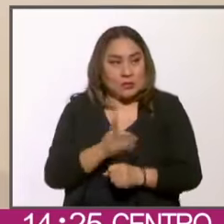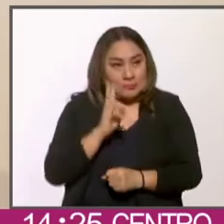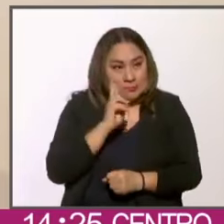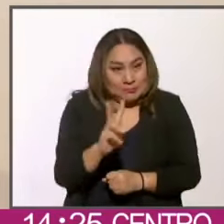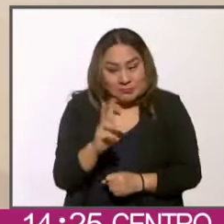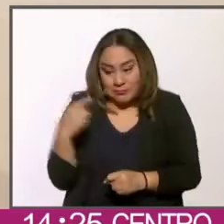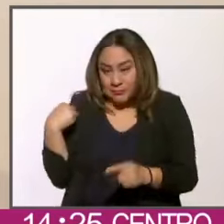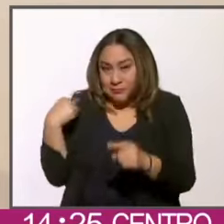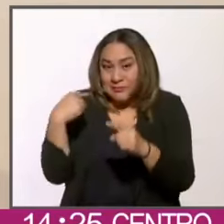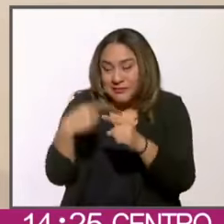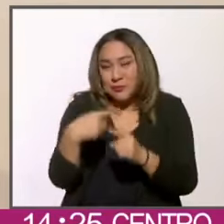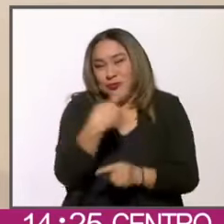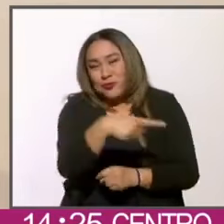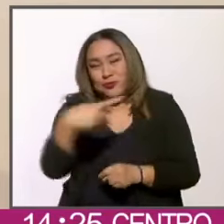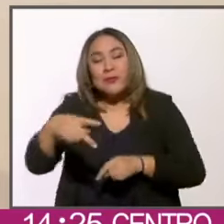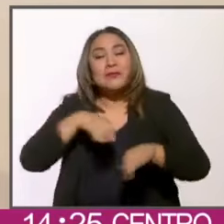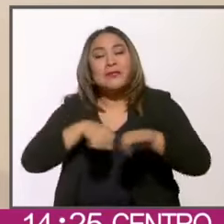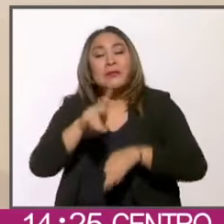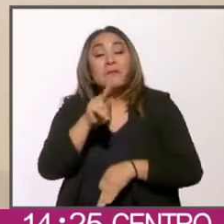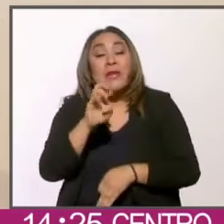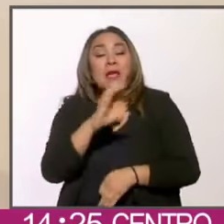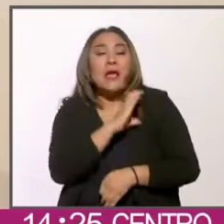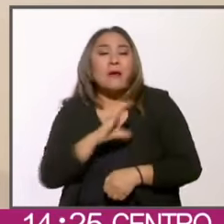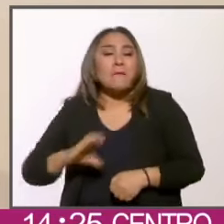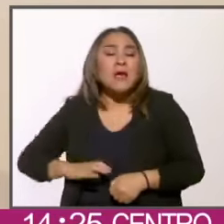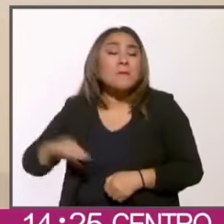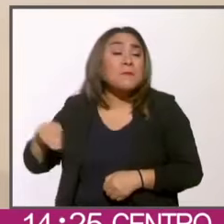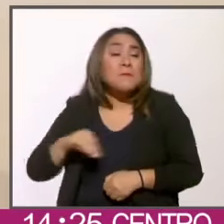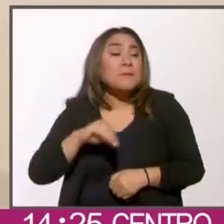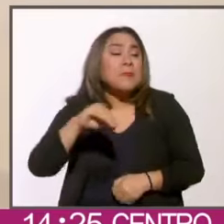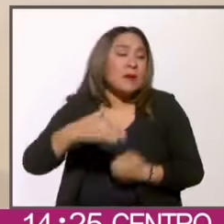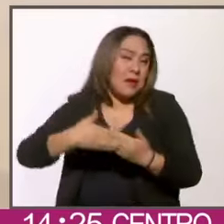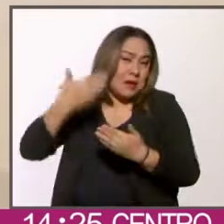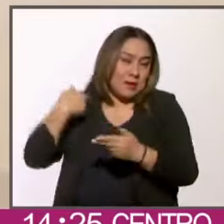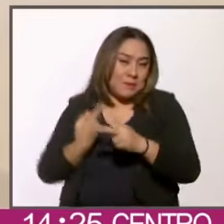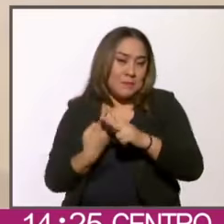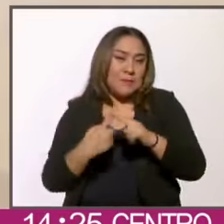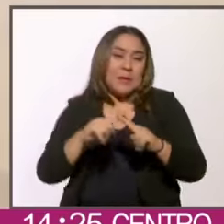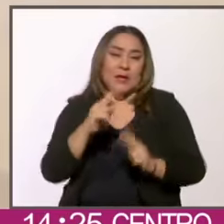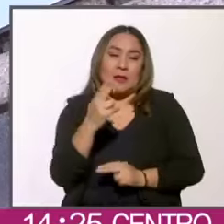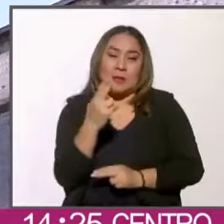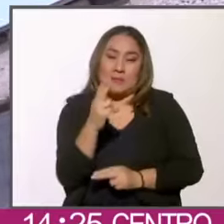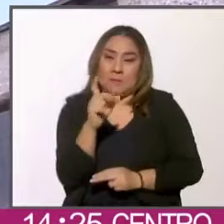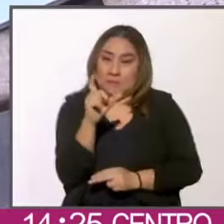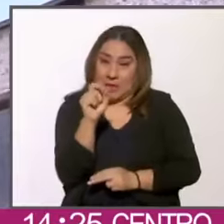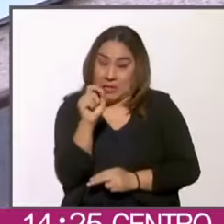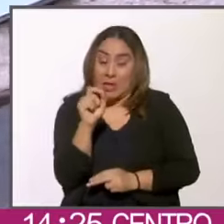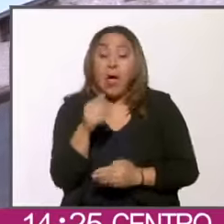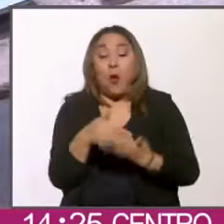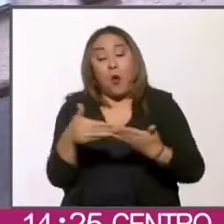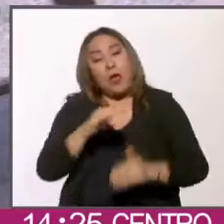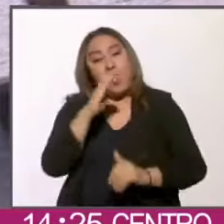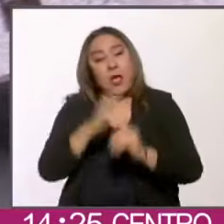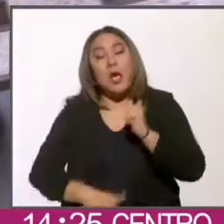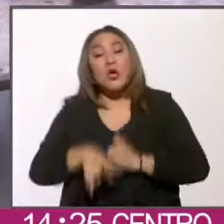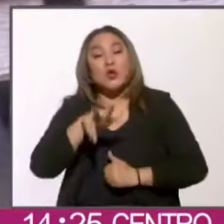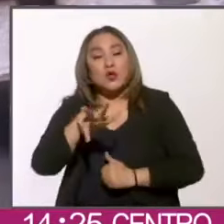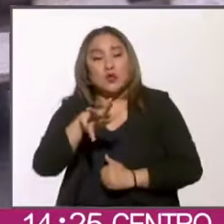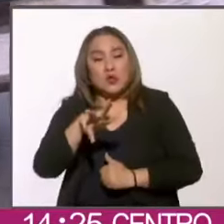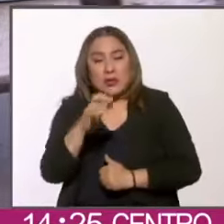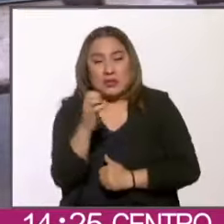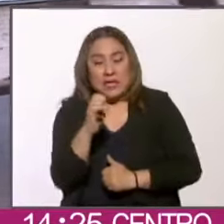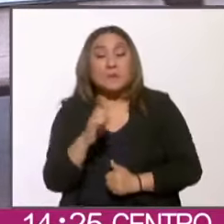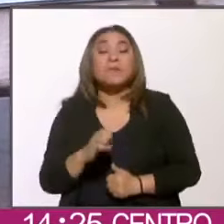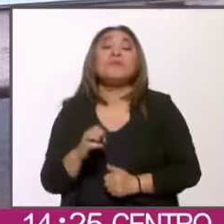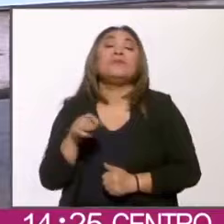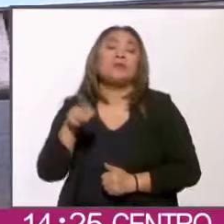últimos días de la precampaña, comenzó el 20 de noviembre y terminará el día 18 de este mes. El registro de candidatas en